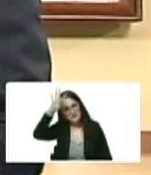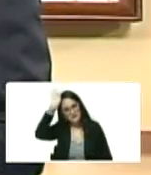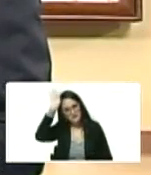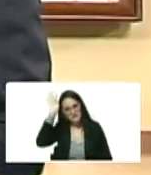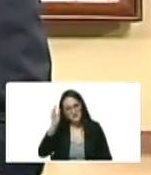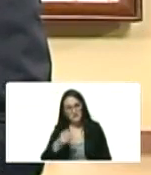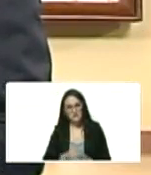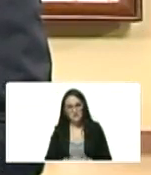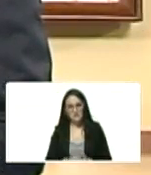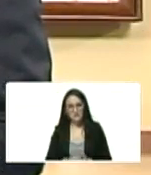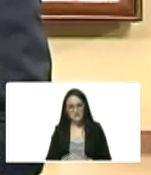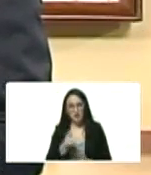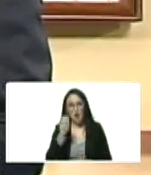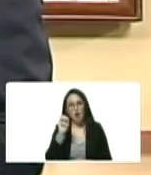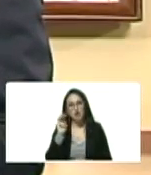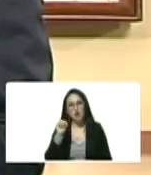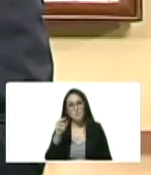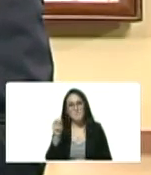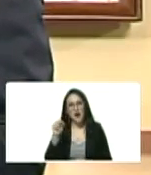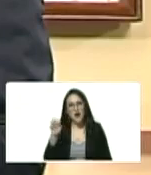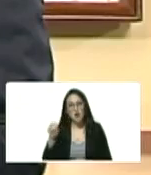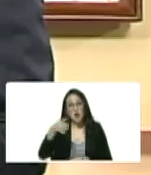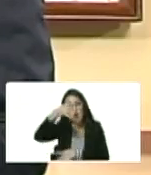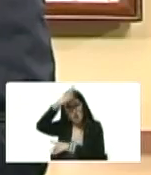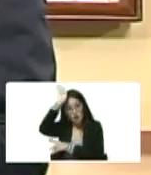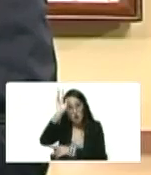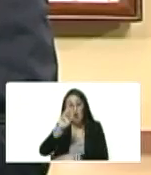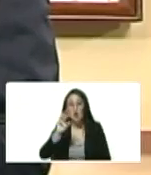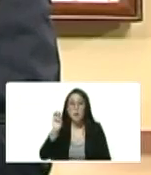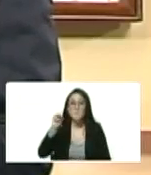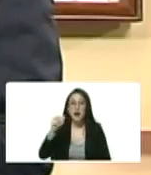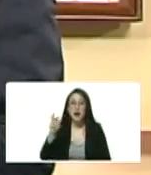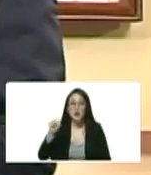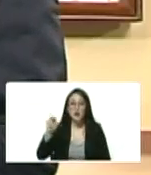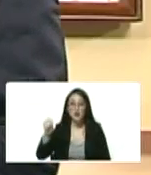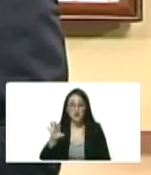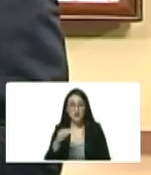otomano, el imperio romano,